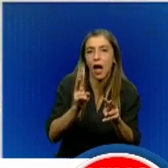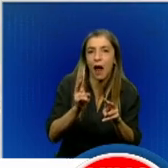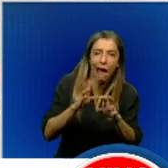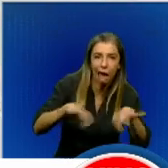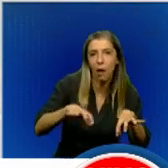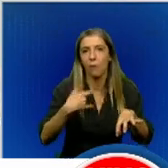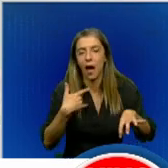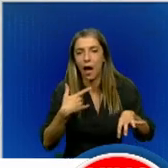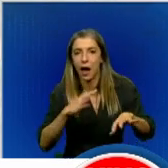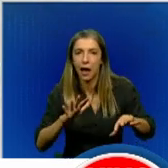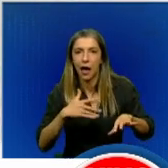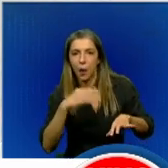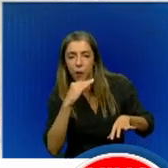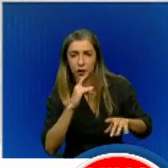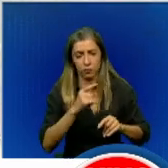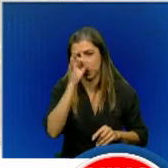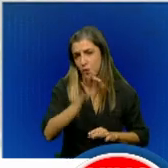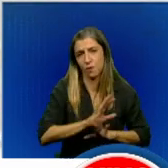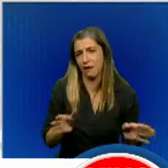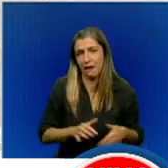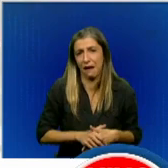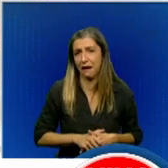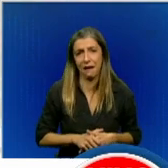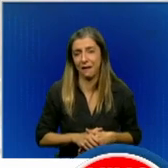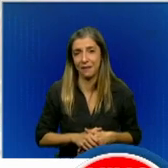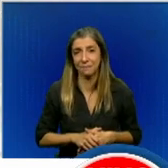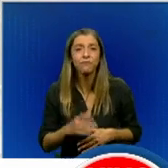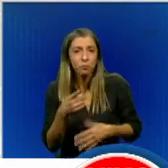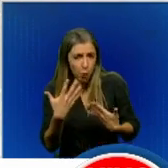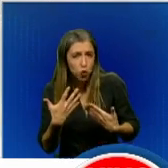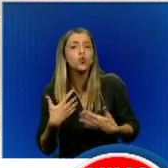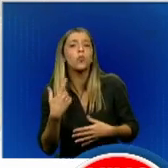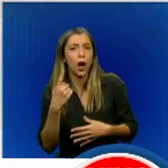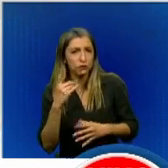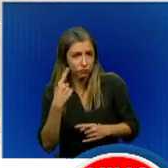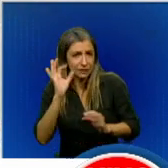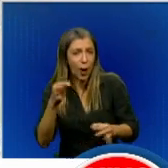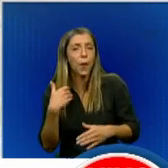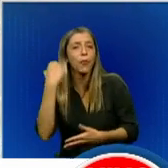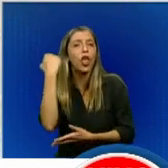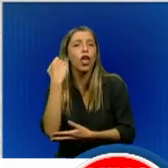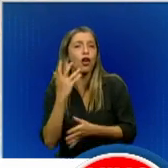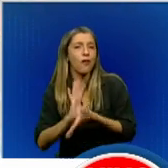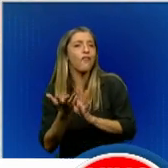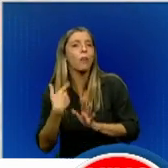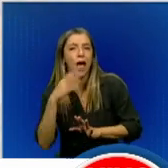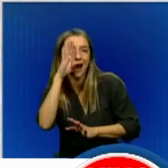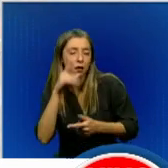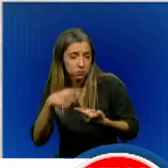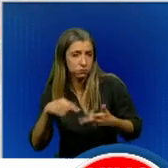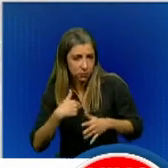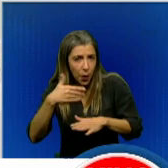economía en negro claro que lo vamos a atacar cuando avancemos a una reforma integral cuando hablemos también